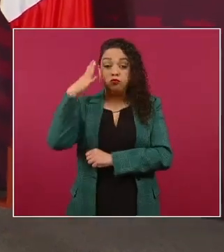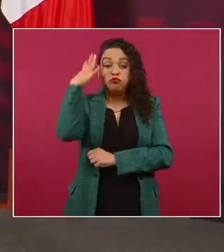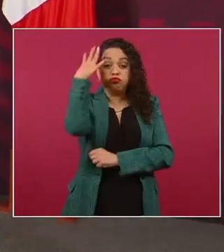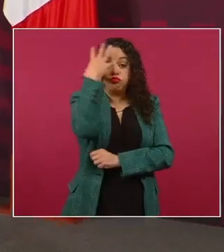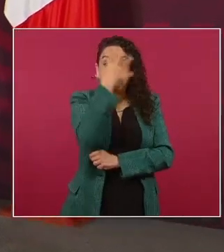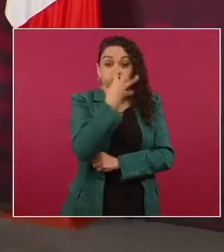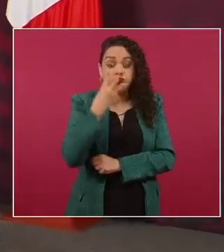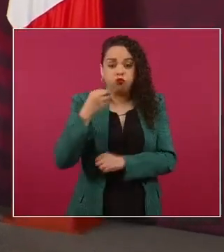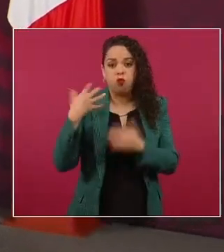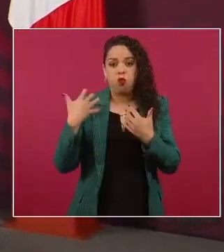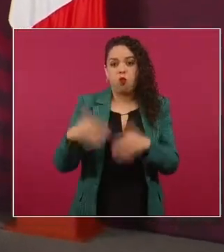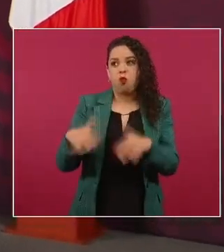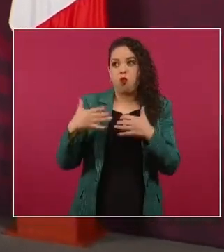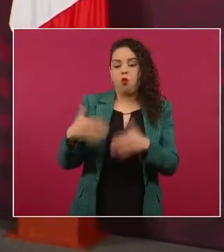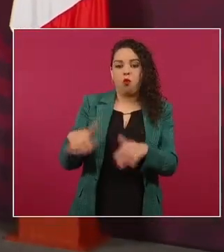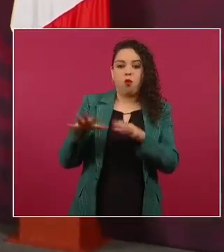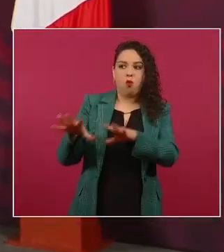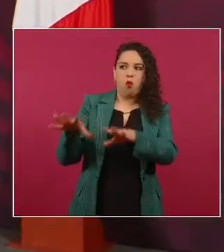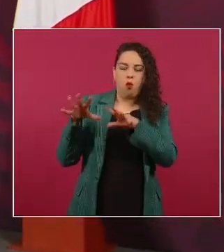podría decir